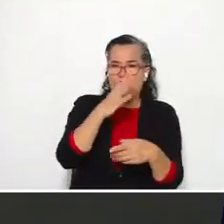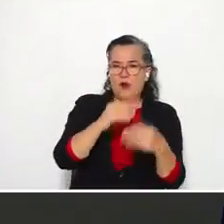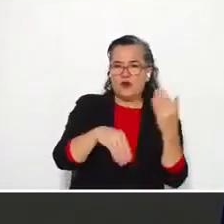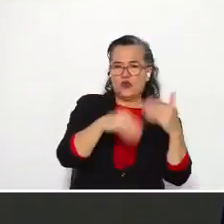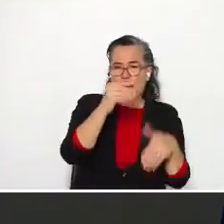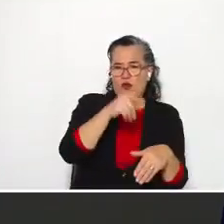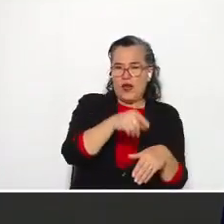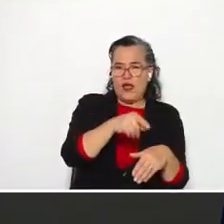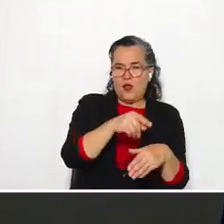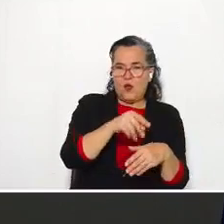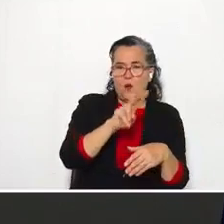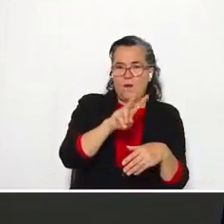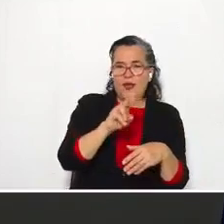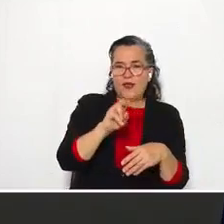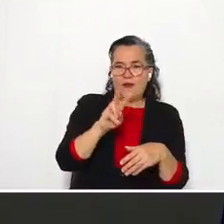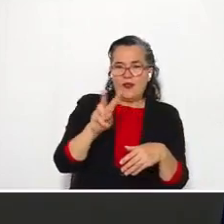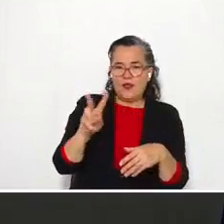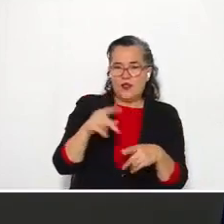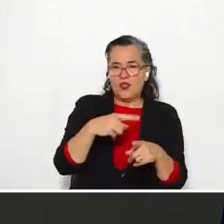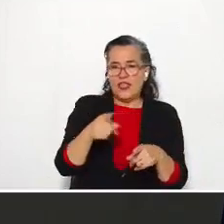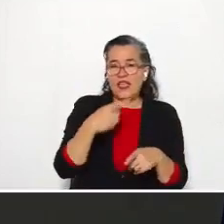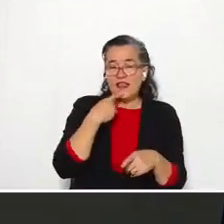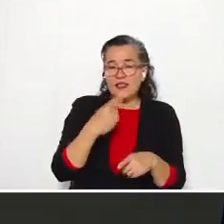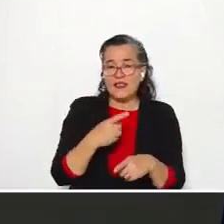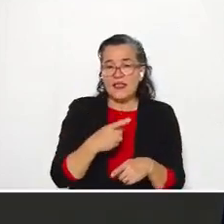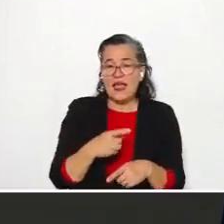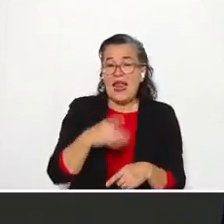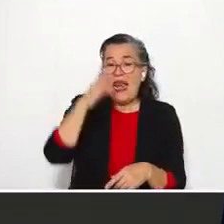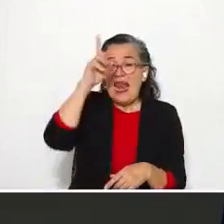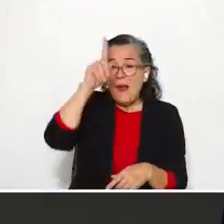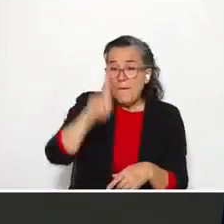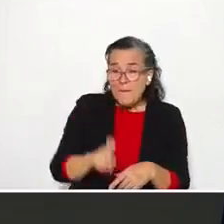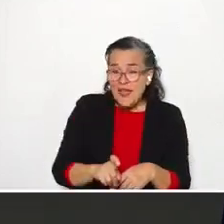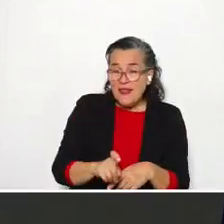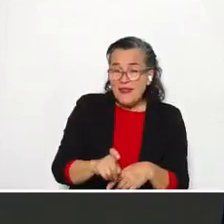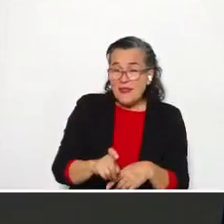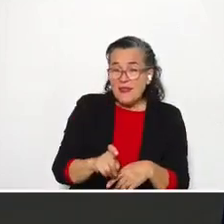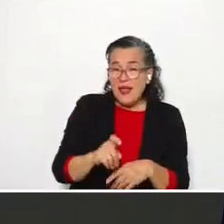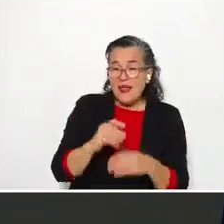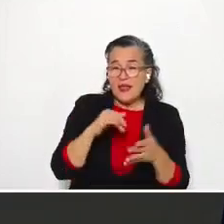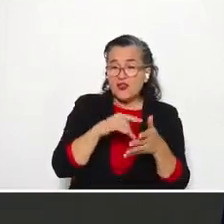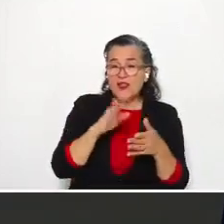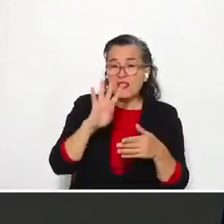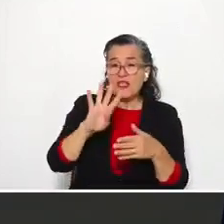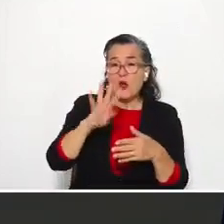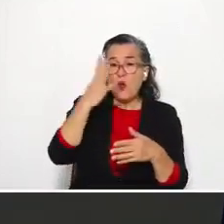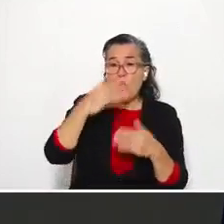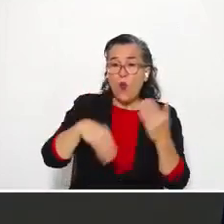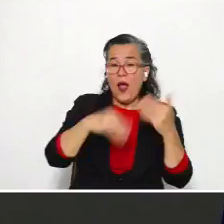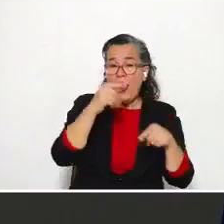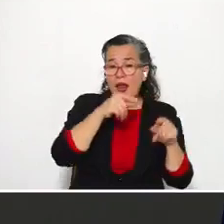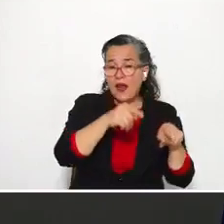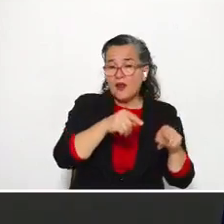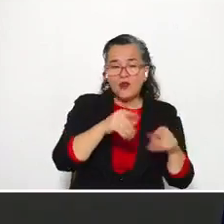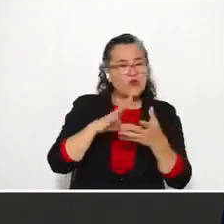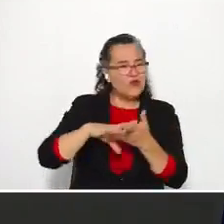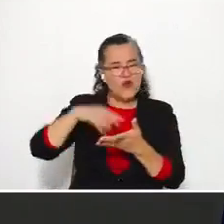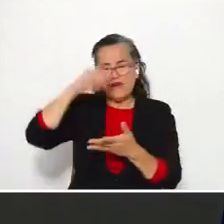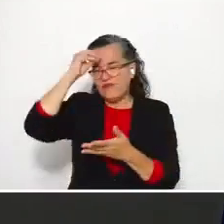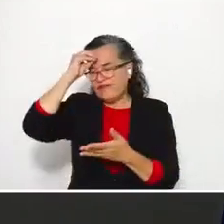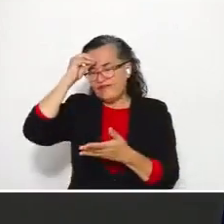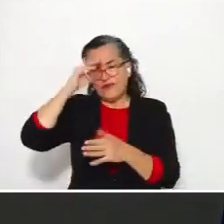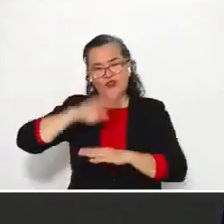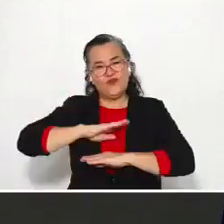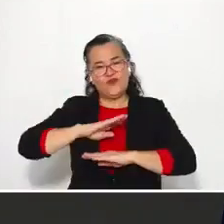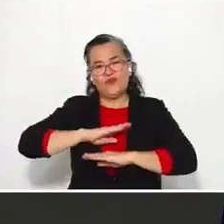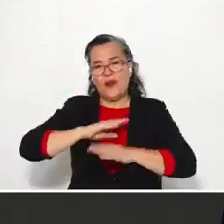en el 2022, señaló que más de la mitad de los estudiantes de cuarto año no alcanzaron los aprendizajes